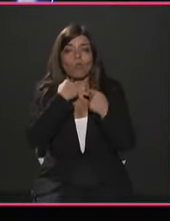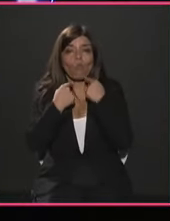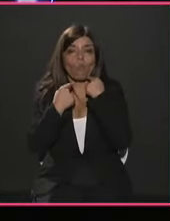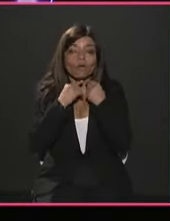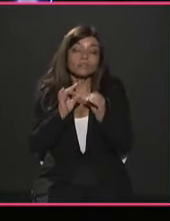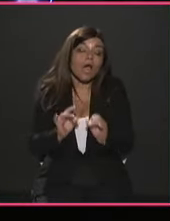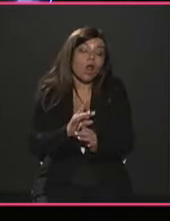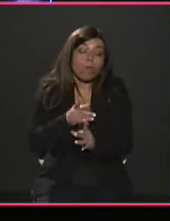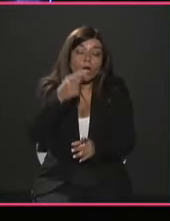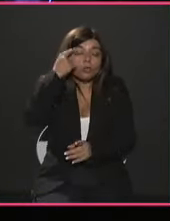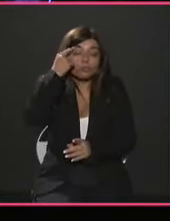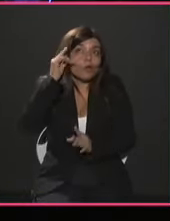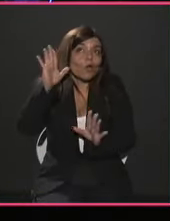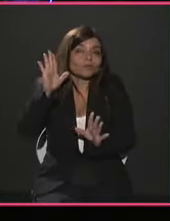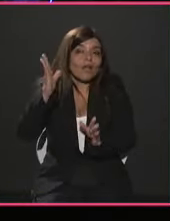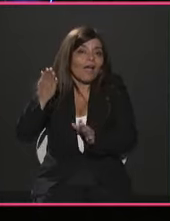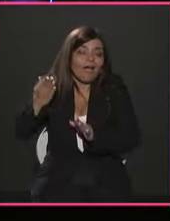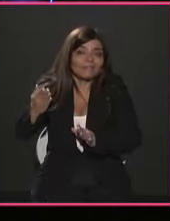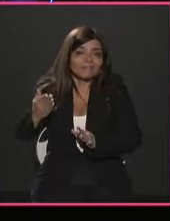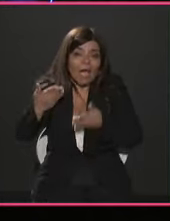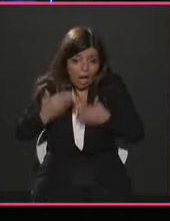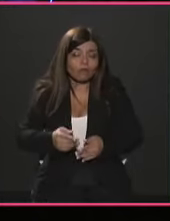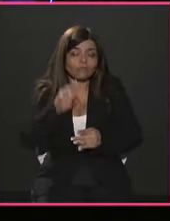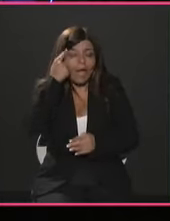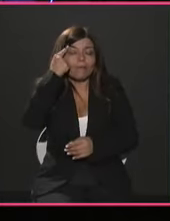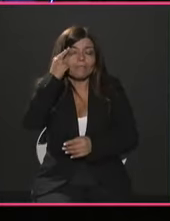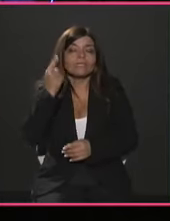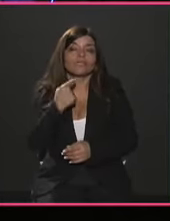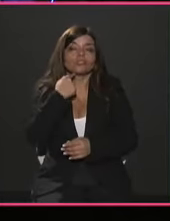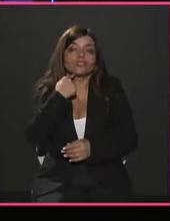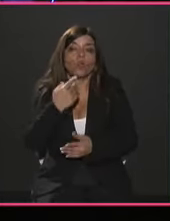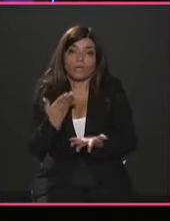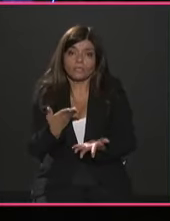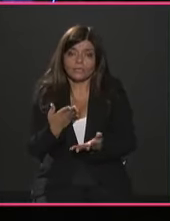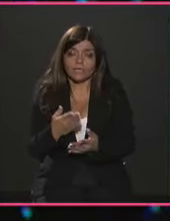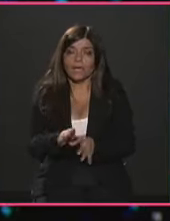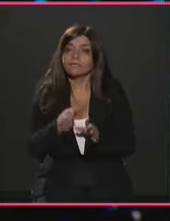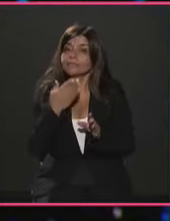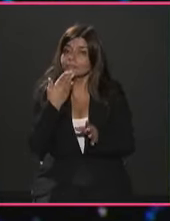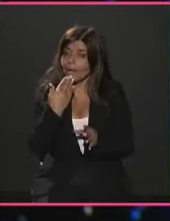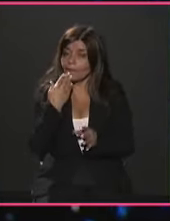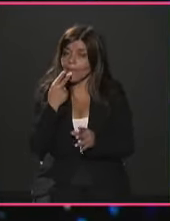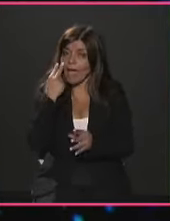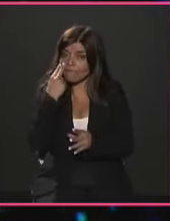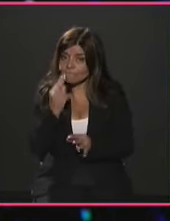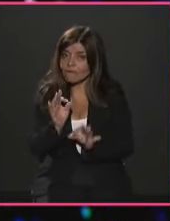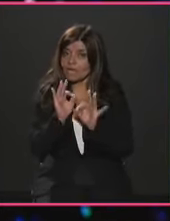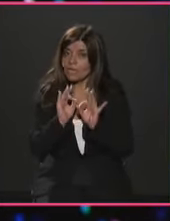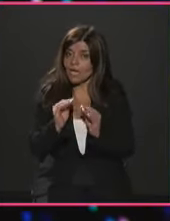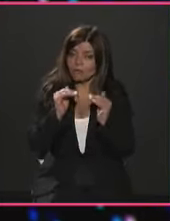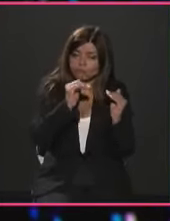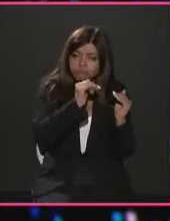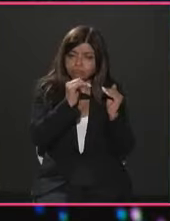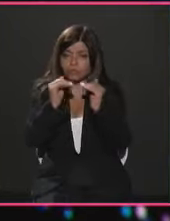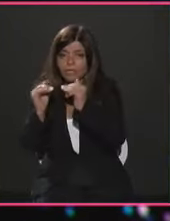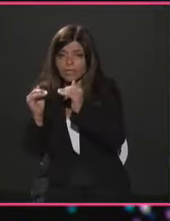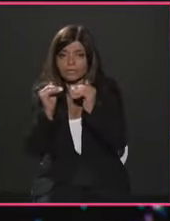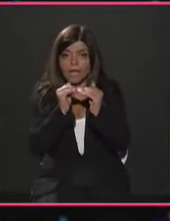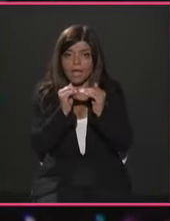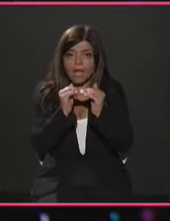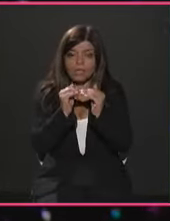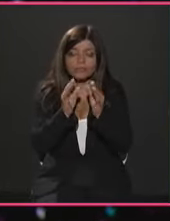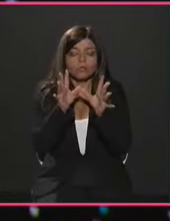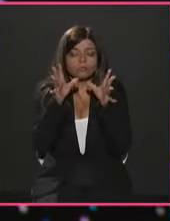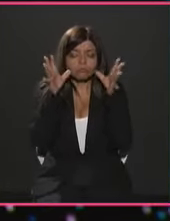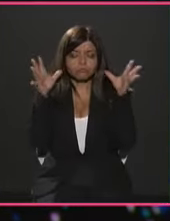quizás no teníamos en desde un principio idealmente tenemos que ver de manera mucho más equitativa y de una manera mucho más